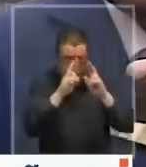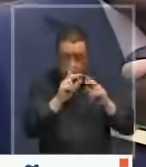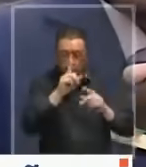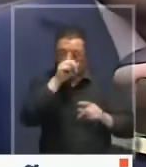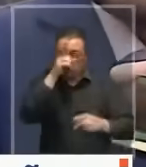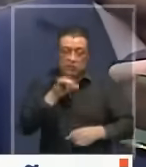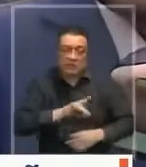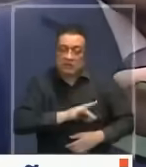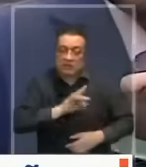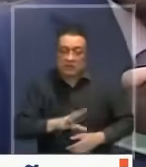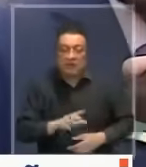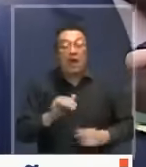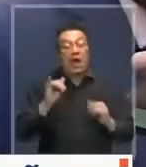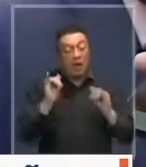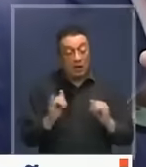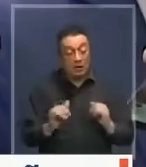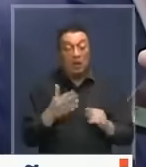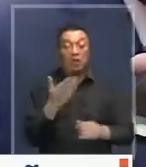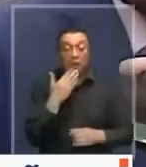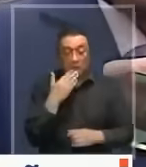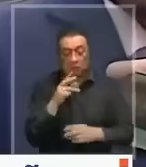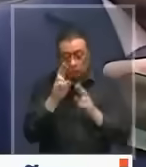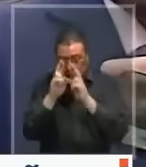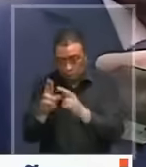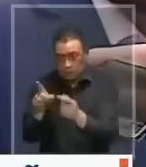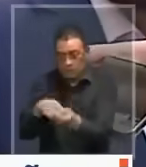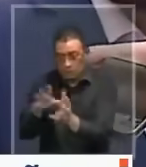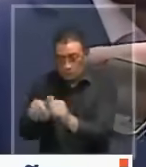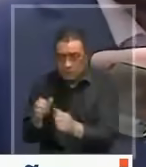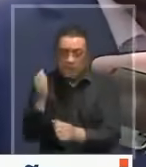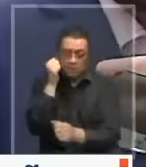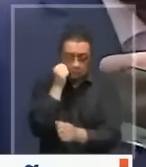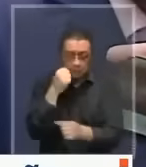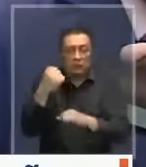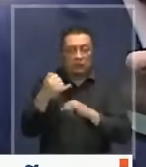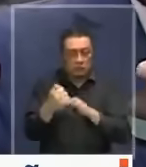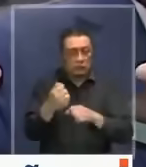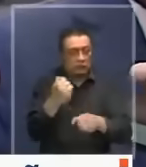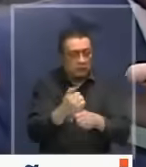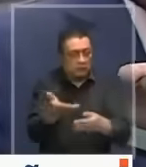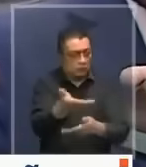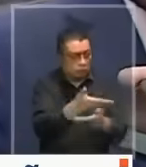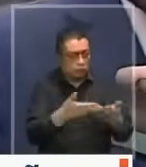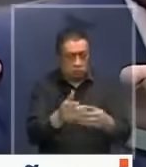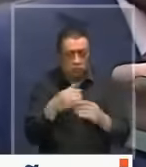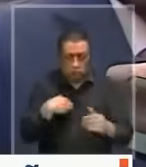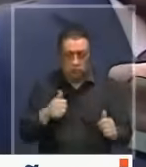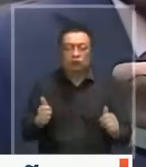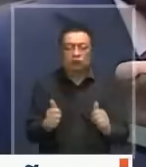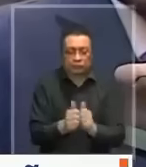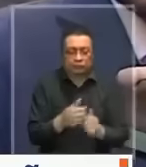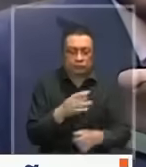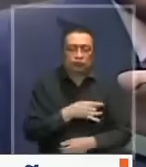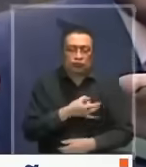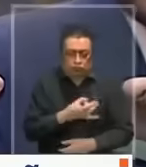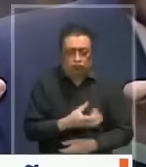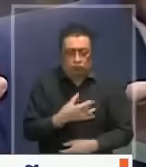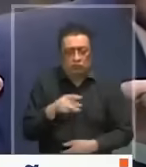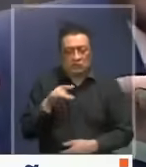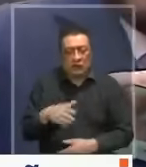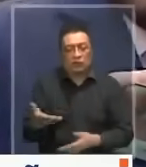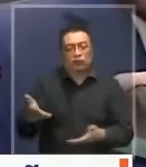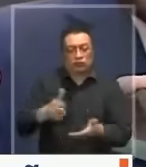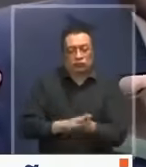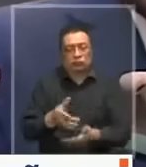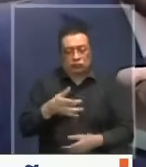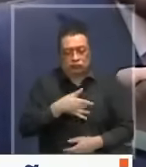todo un gesto para su familia, sus seres queridos, sus colaboradores, acompañándolo en el enorme dolor que genera su partida,